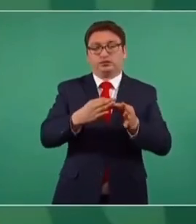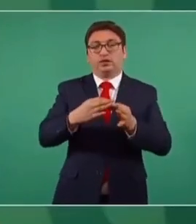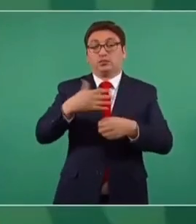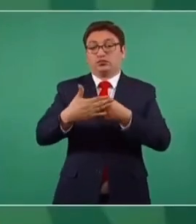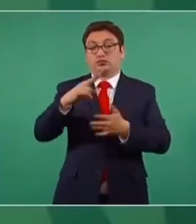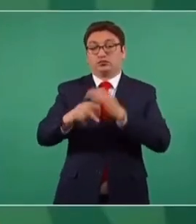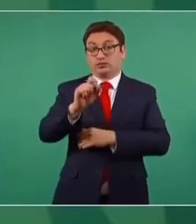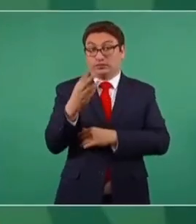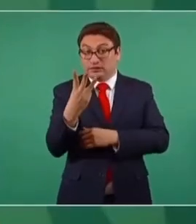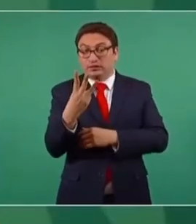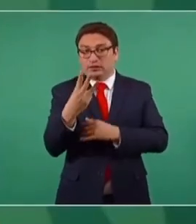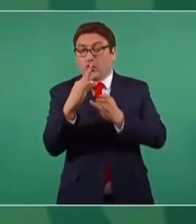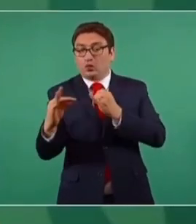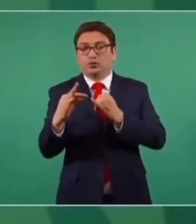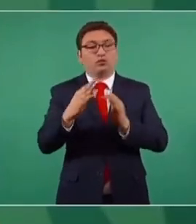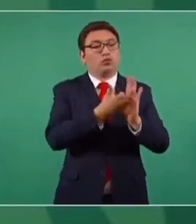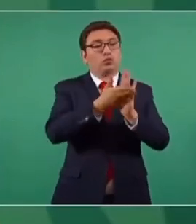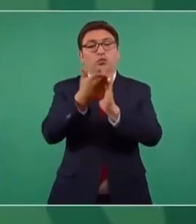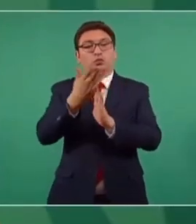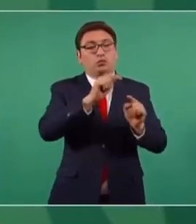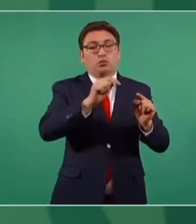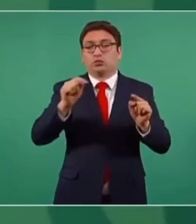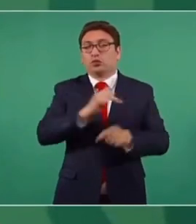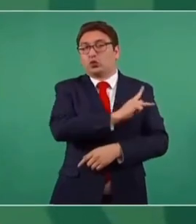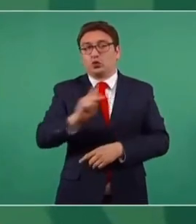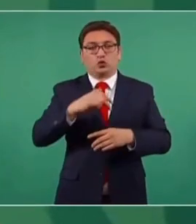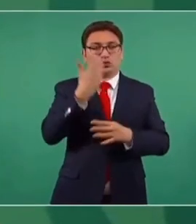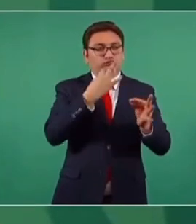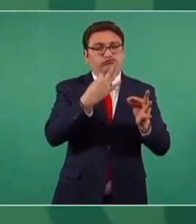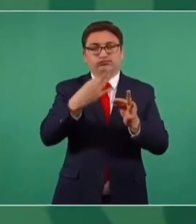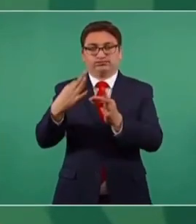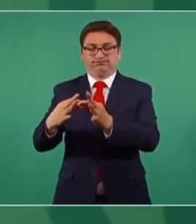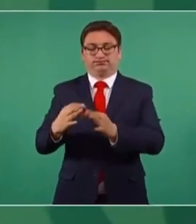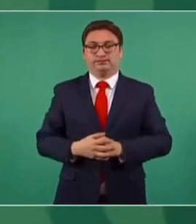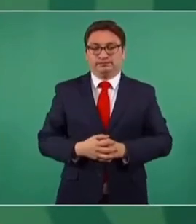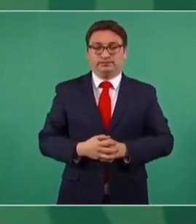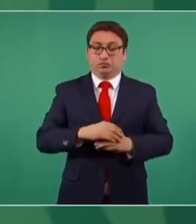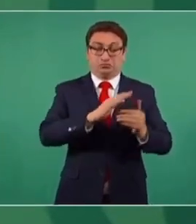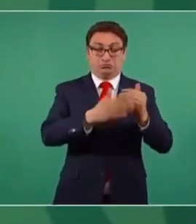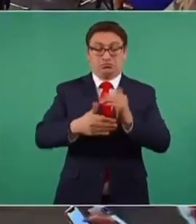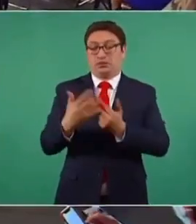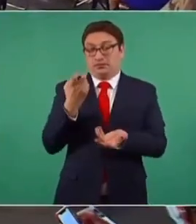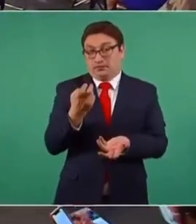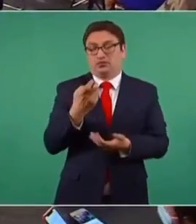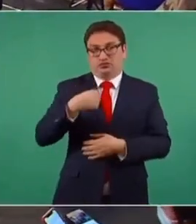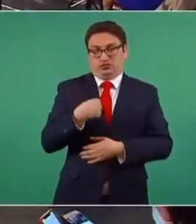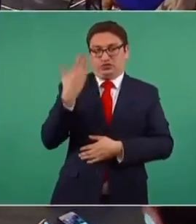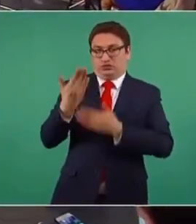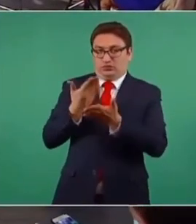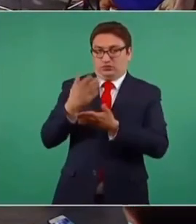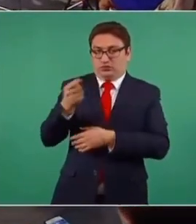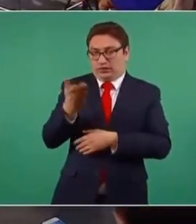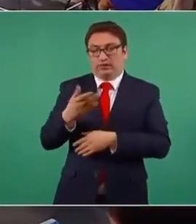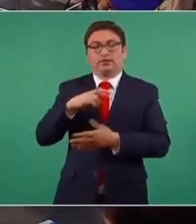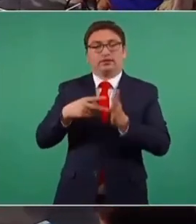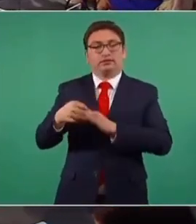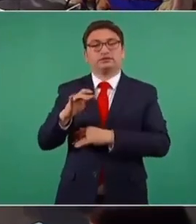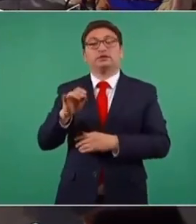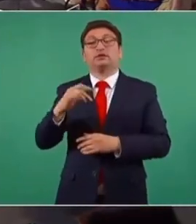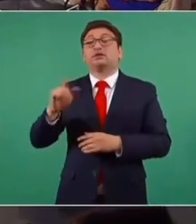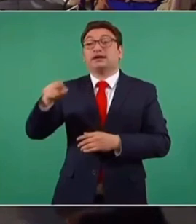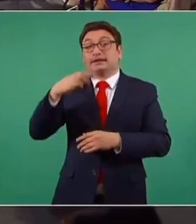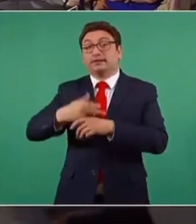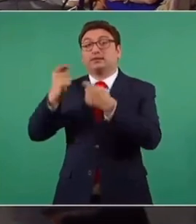23 terminamos todas las obras que tenemos en proceso. Entonces, yo propuse al ingeniero Cedric, nada más que